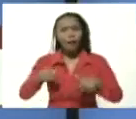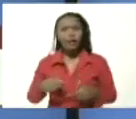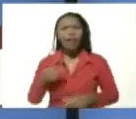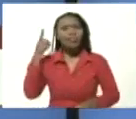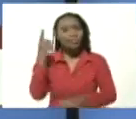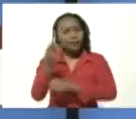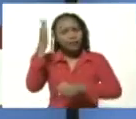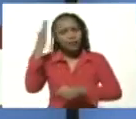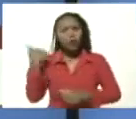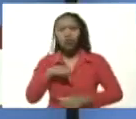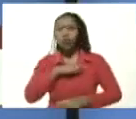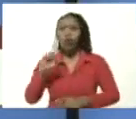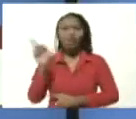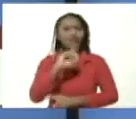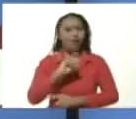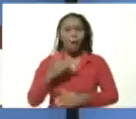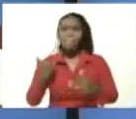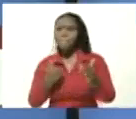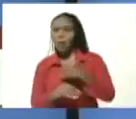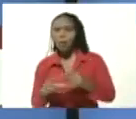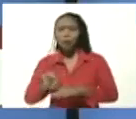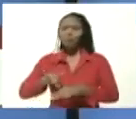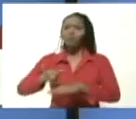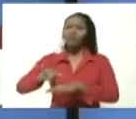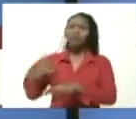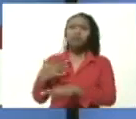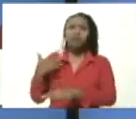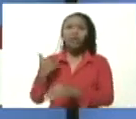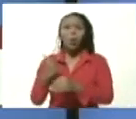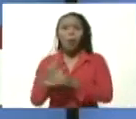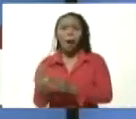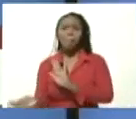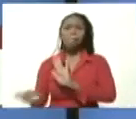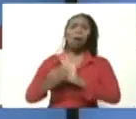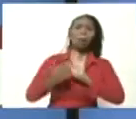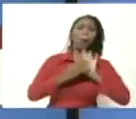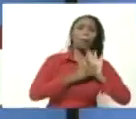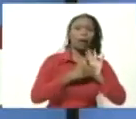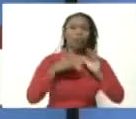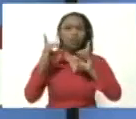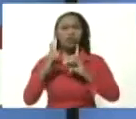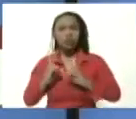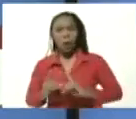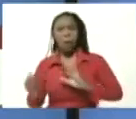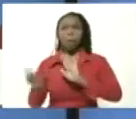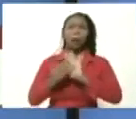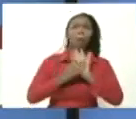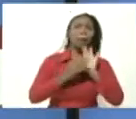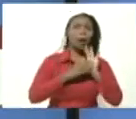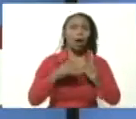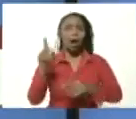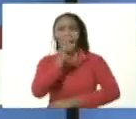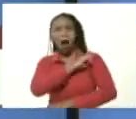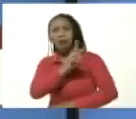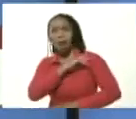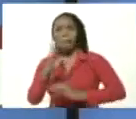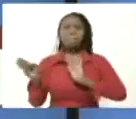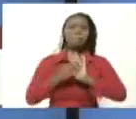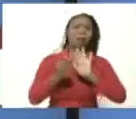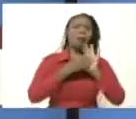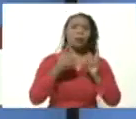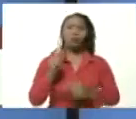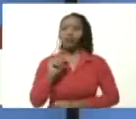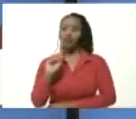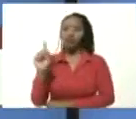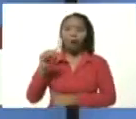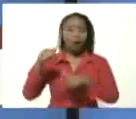que nosotros no nos vamos a dejar ni imponer decisiones, ni imponer jefes, ni injerencismo. No,